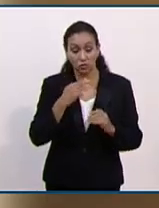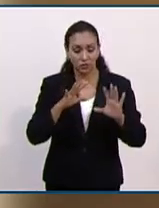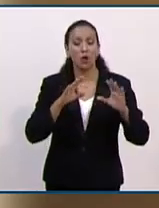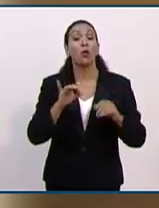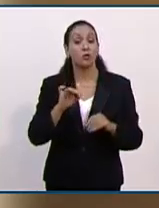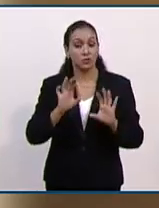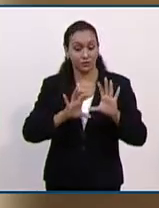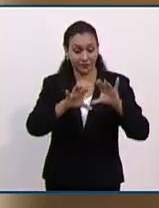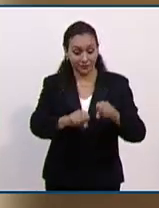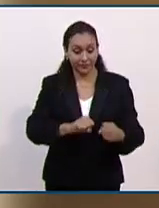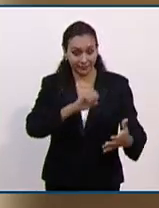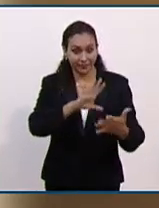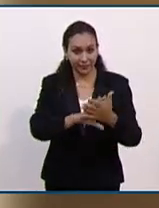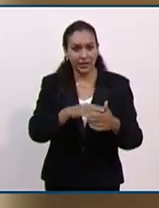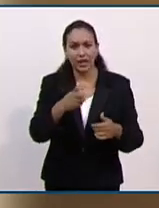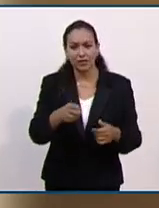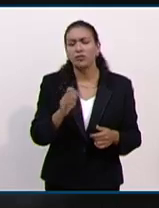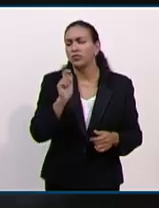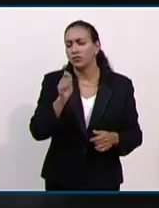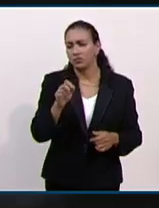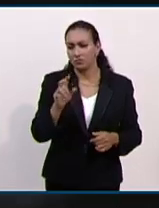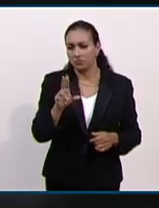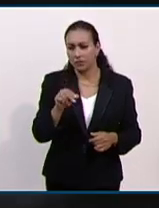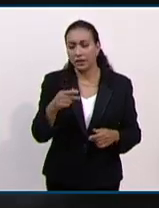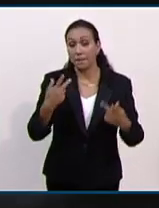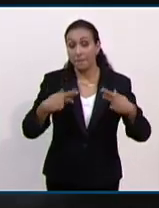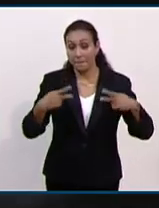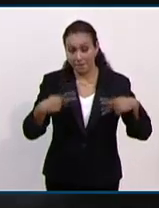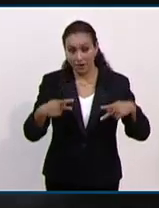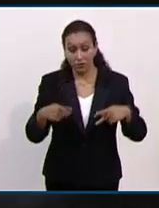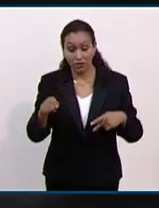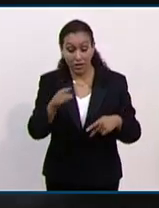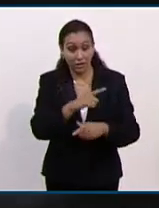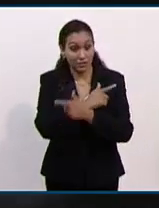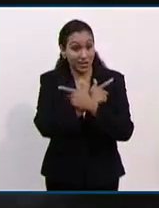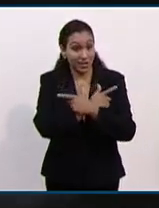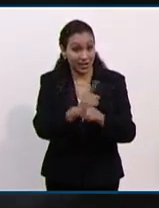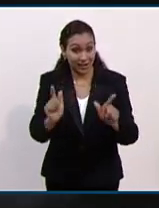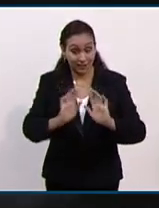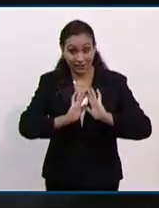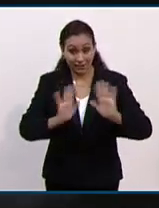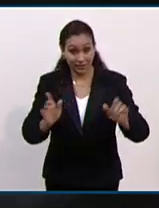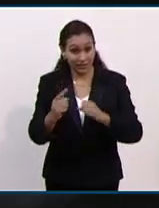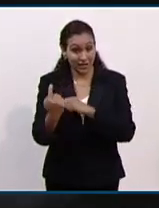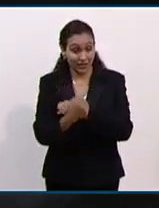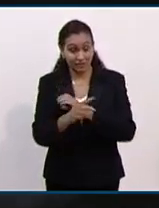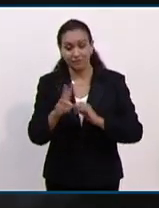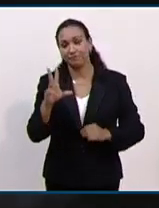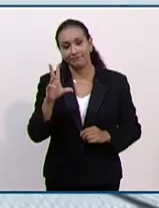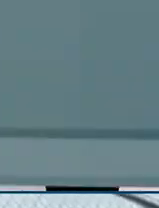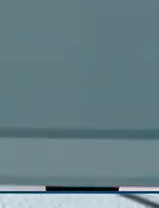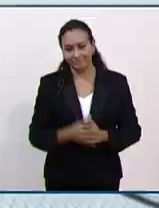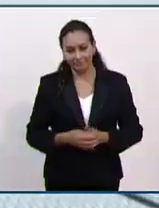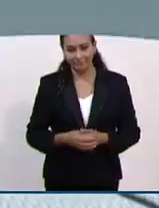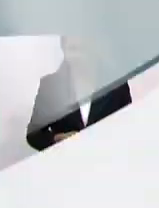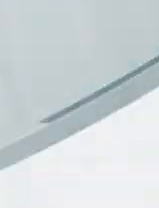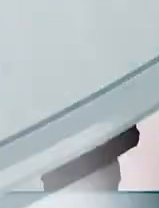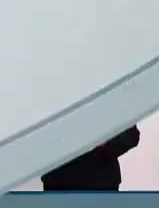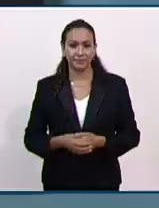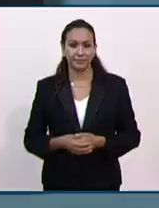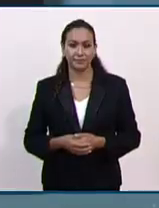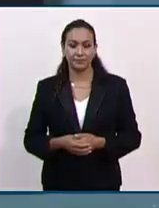preventiva oficiosa, esto no quiere decir que las personas obtendrán su libertad en forma automática.